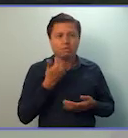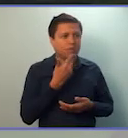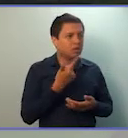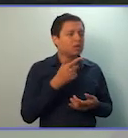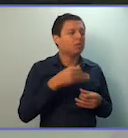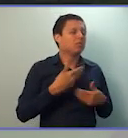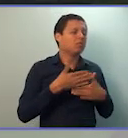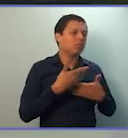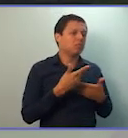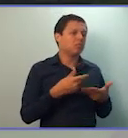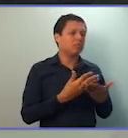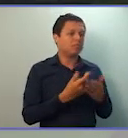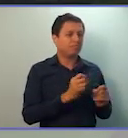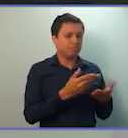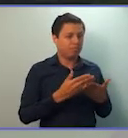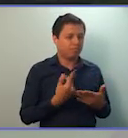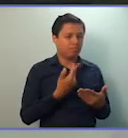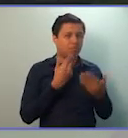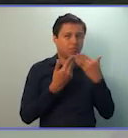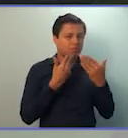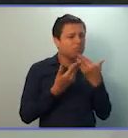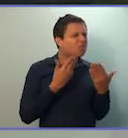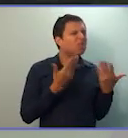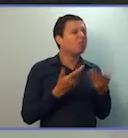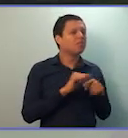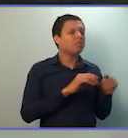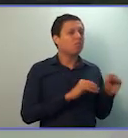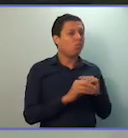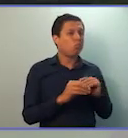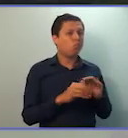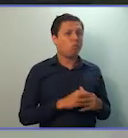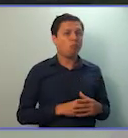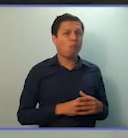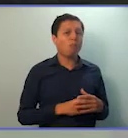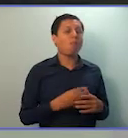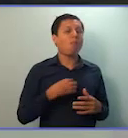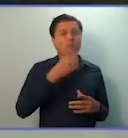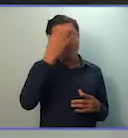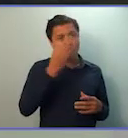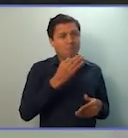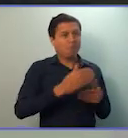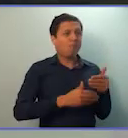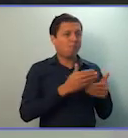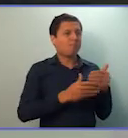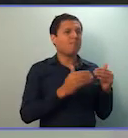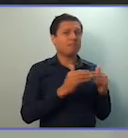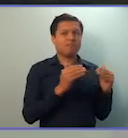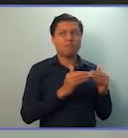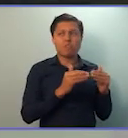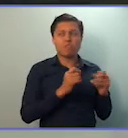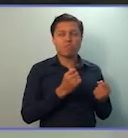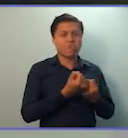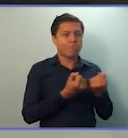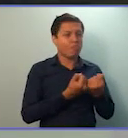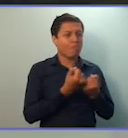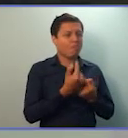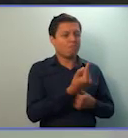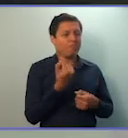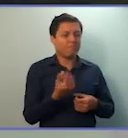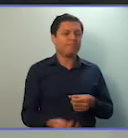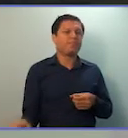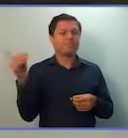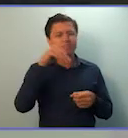una disposición que voy a beneficiar tal vez no explica es un poco licenciado claro y creo que hay procedimientos también para la atención a las personas discapacitadas